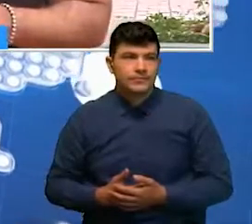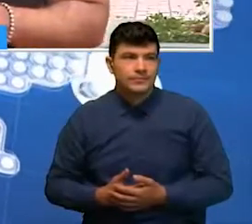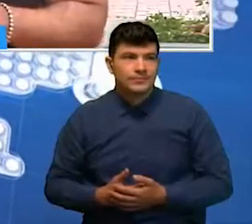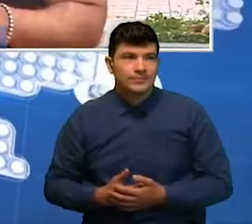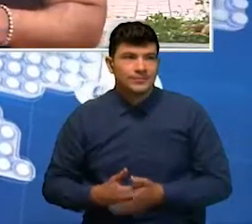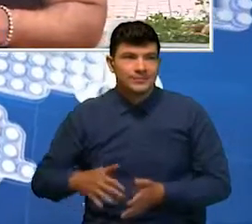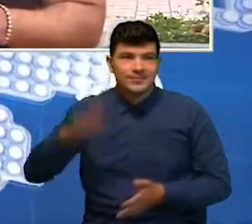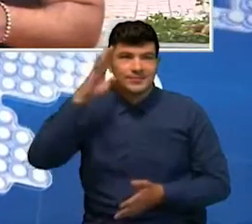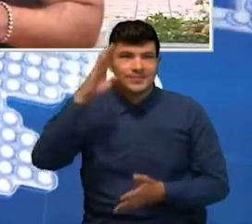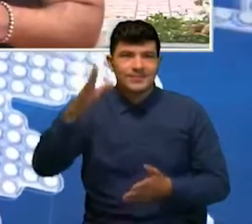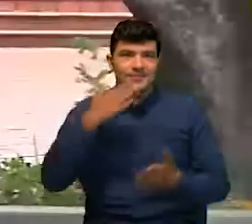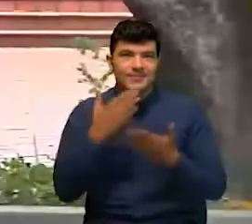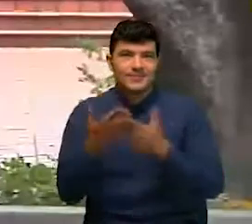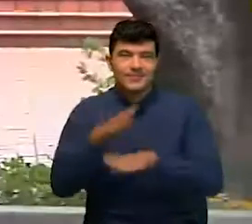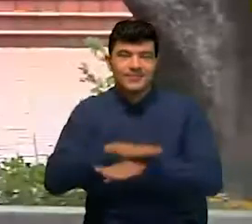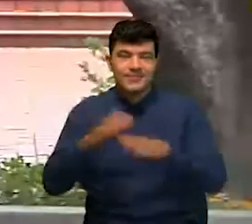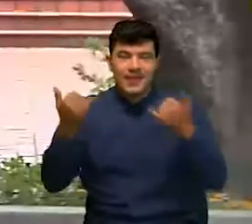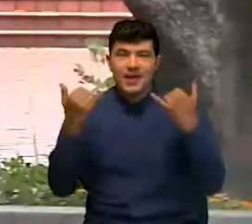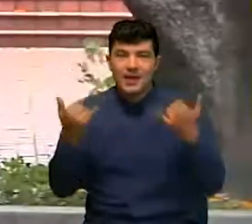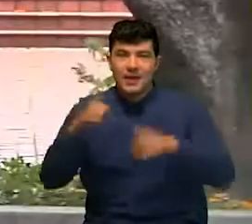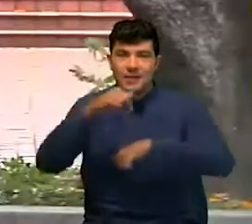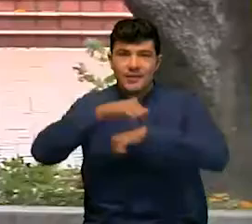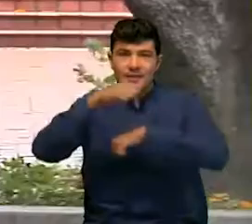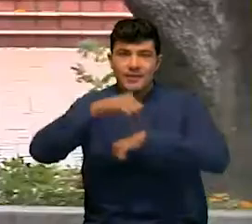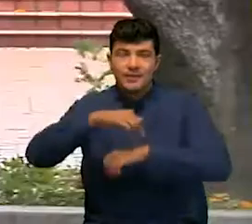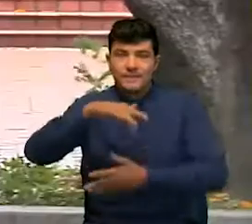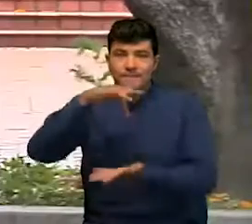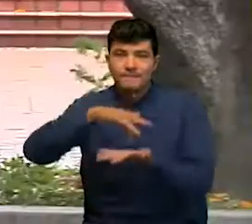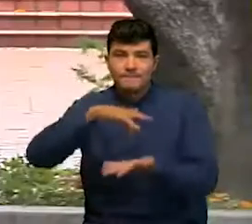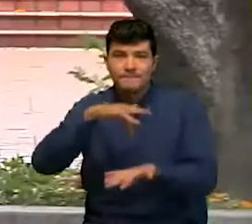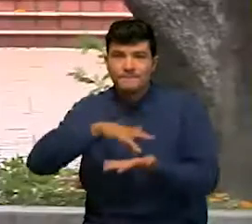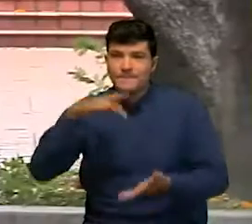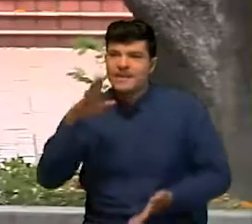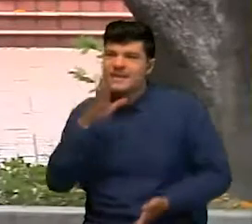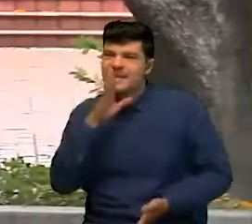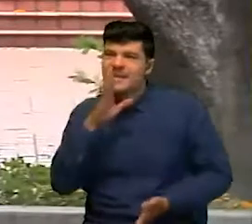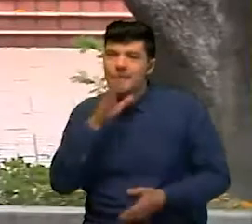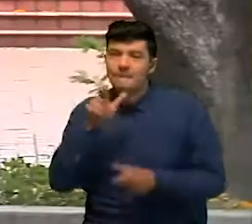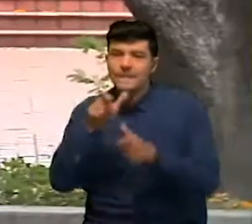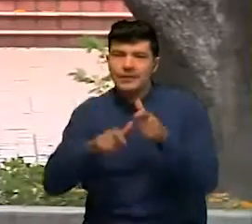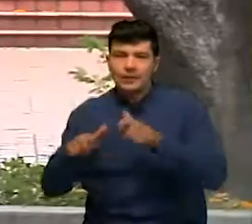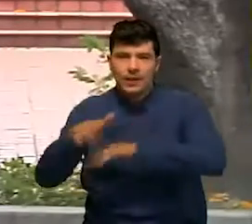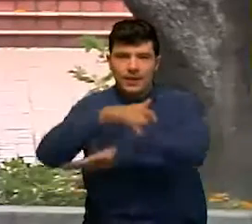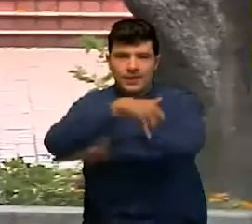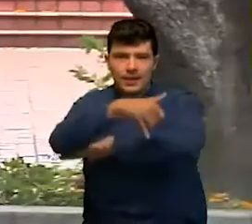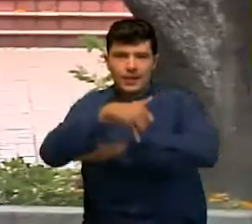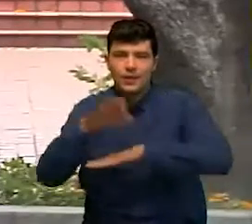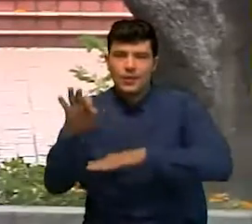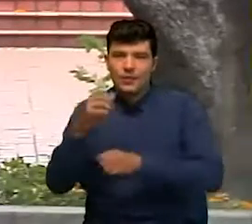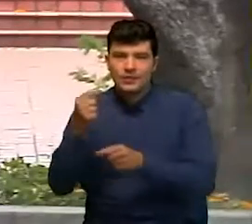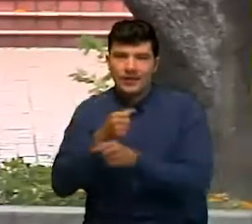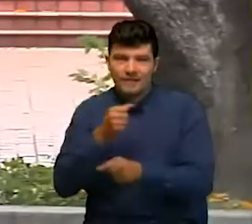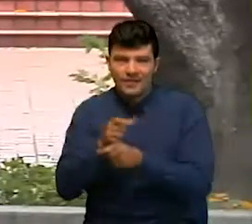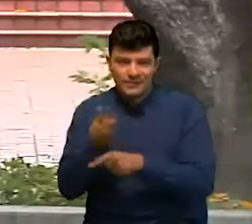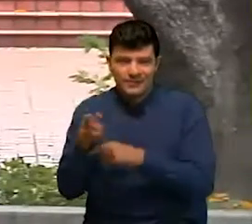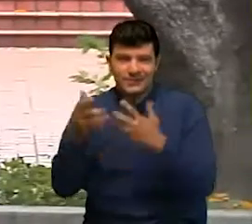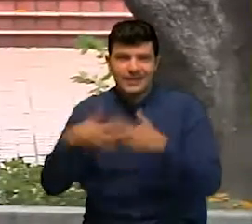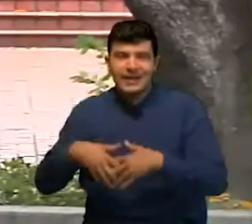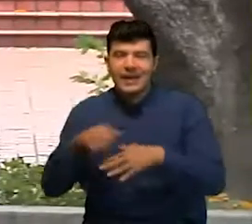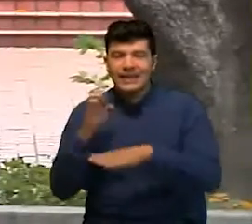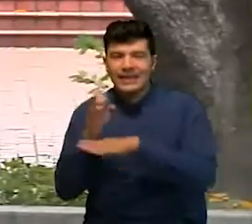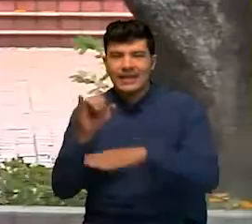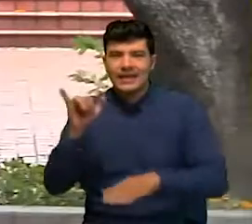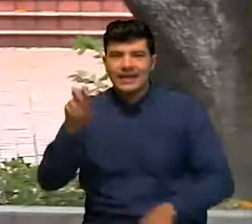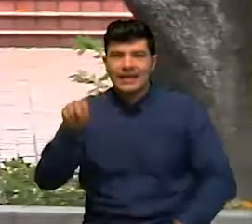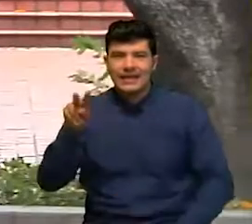Hola, muy buenas tardes. Pues en este momento hacen presencia ingenieros y trabajadores del INVIAS, así como también miembros de la